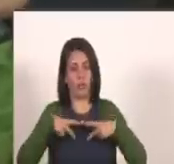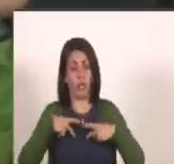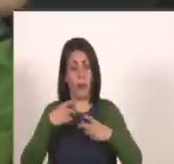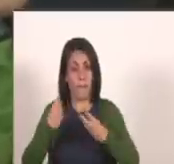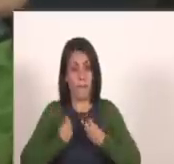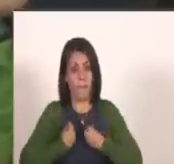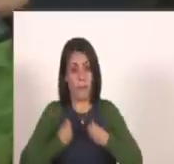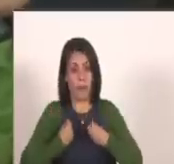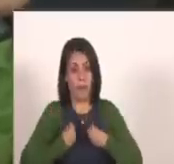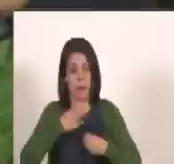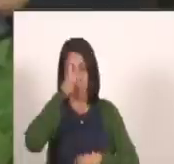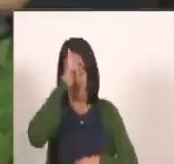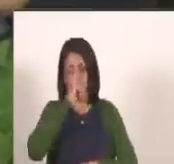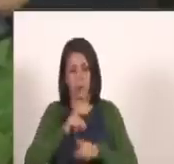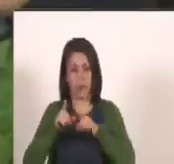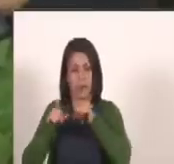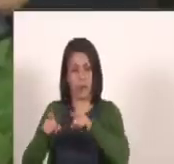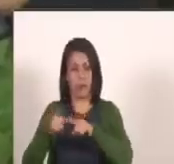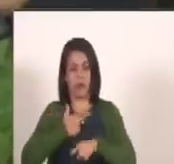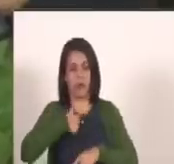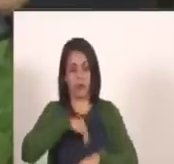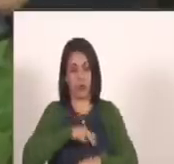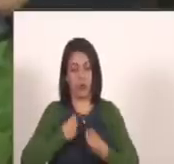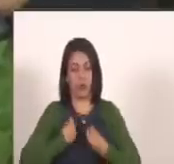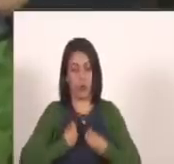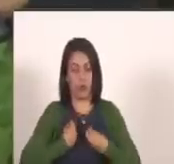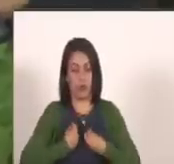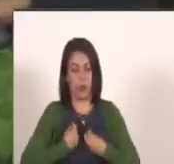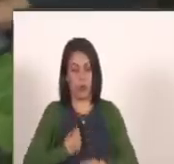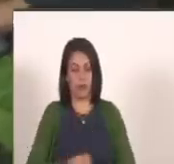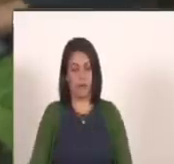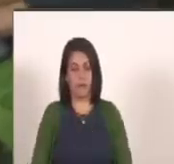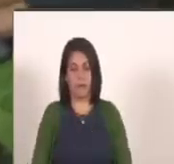toque vivir la discapacidad como nosotros la hemos vivido.